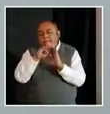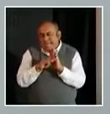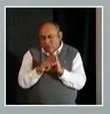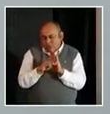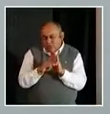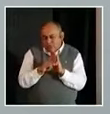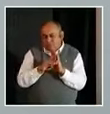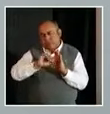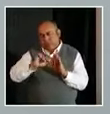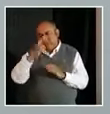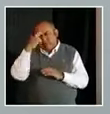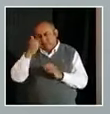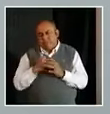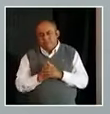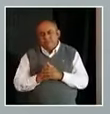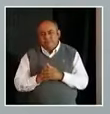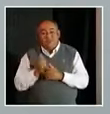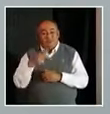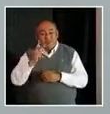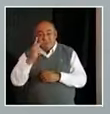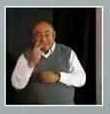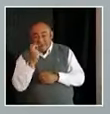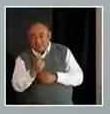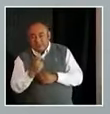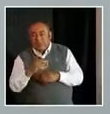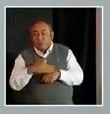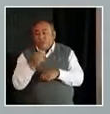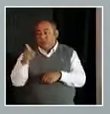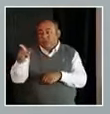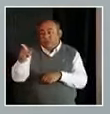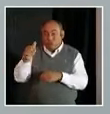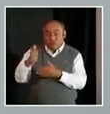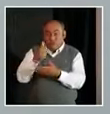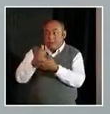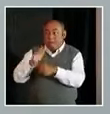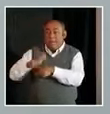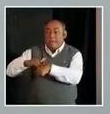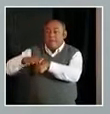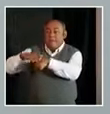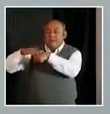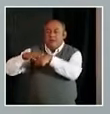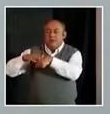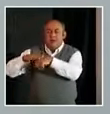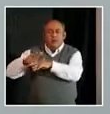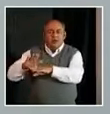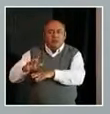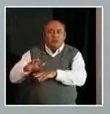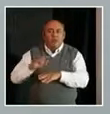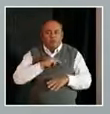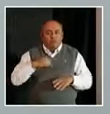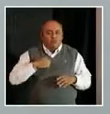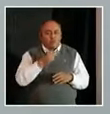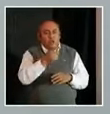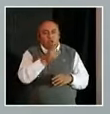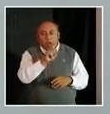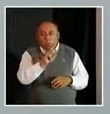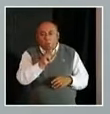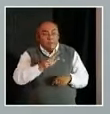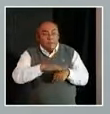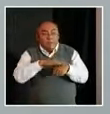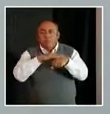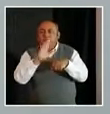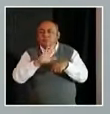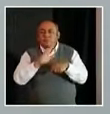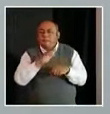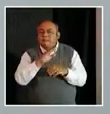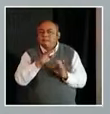esto es a pesar de tener mayor demanda. Es decir, que sí está funcionando hasta cierto punto